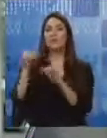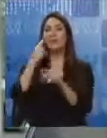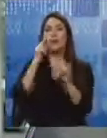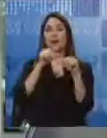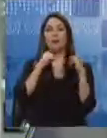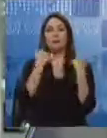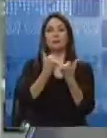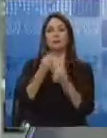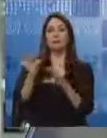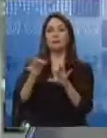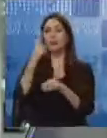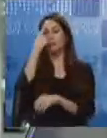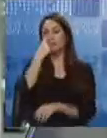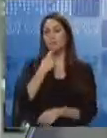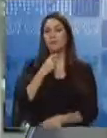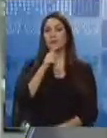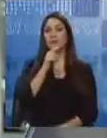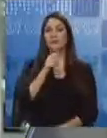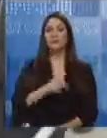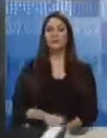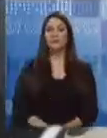Asamblea.